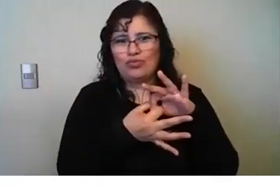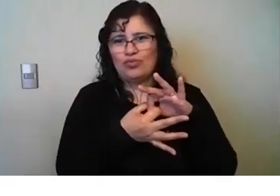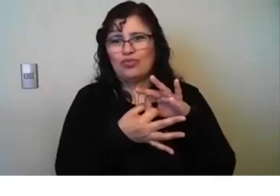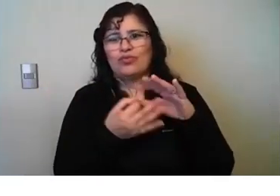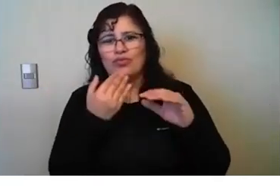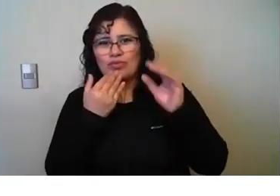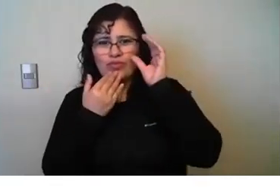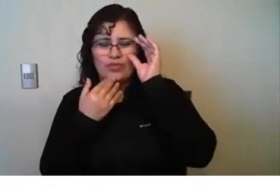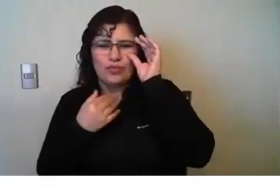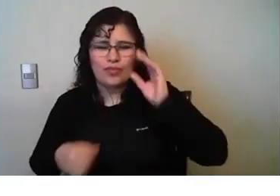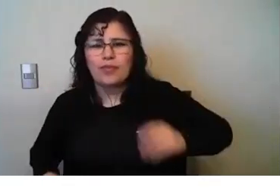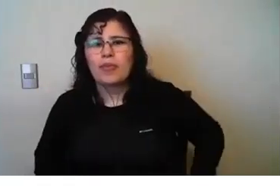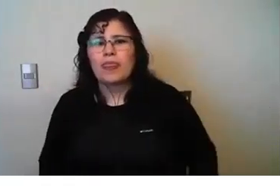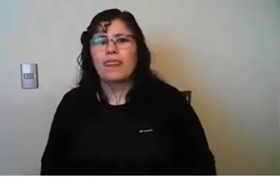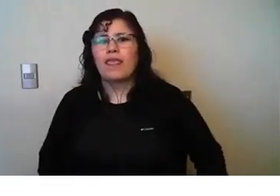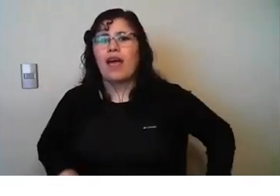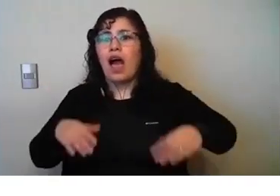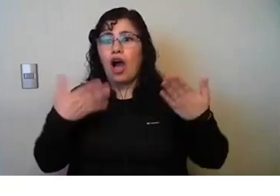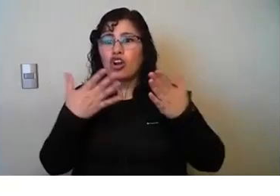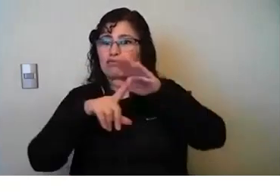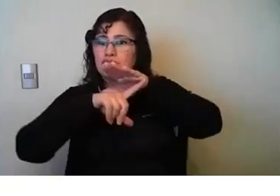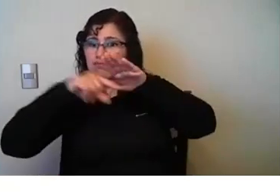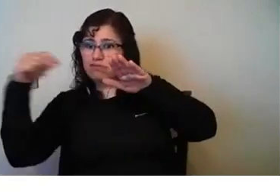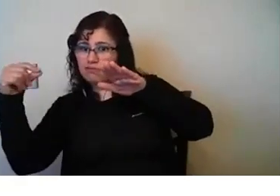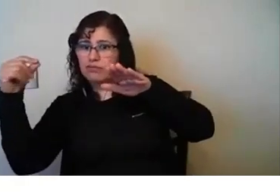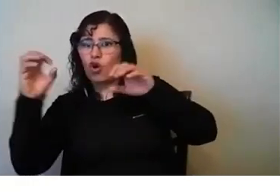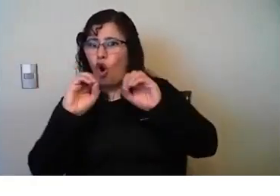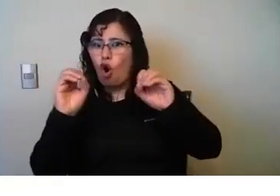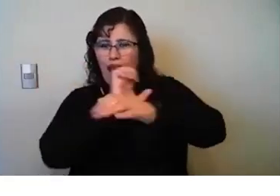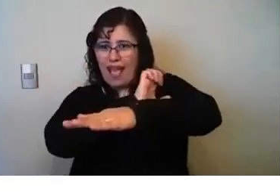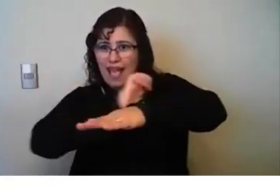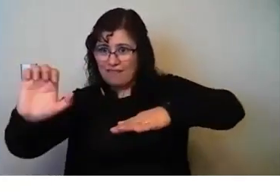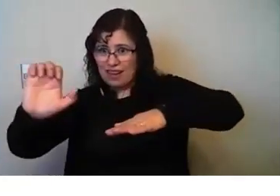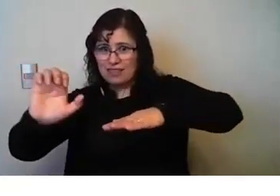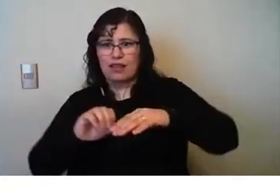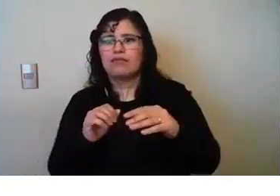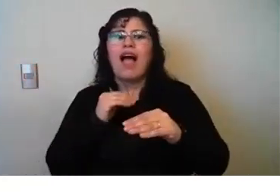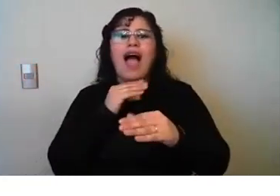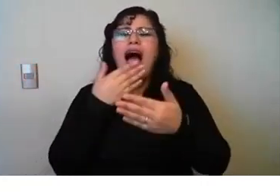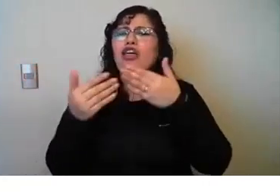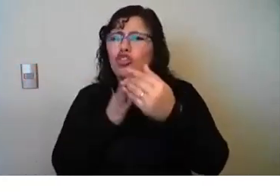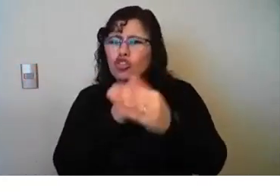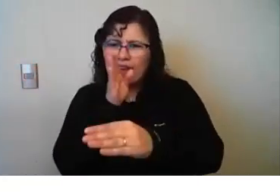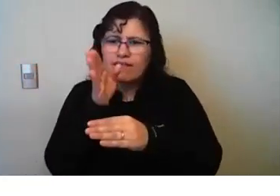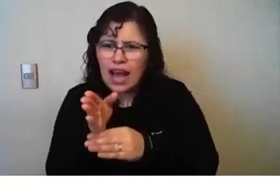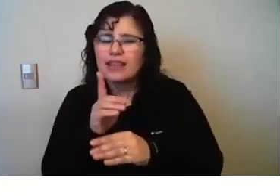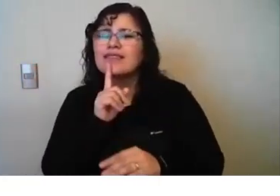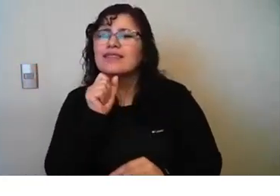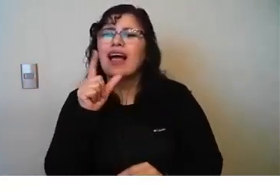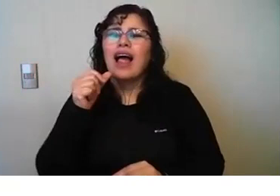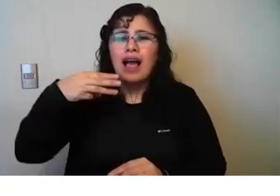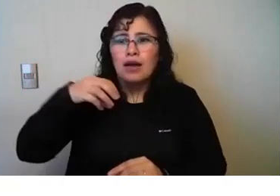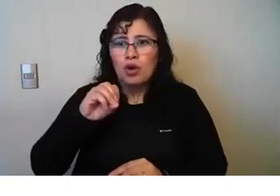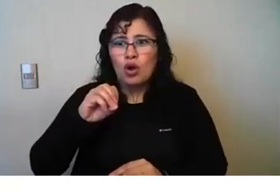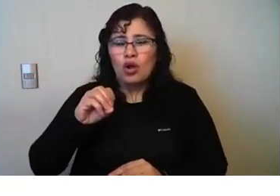Y luego las salidas hacia el tálamo, que interaccionó con el